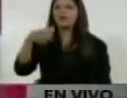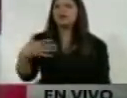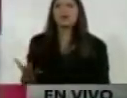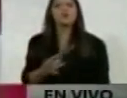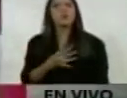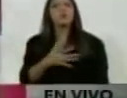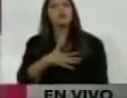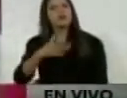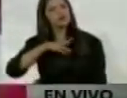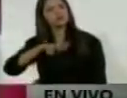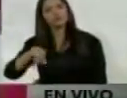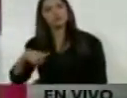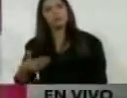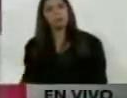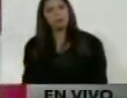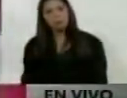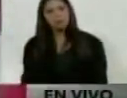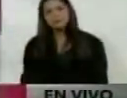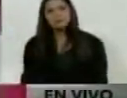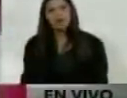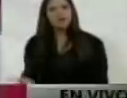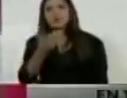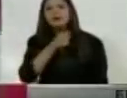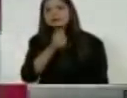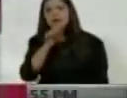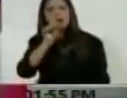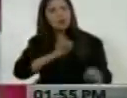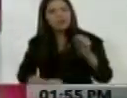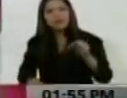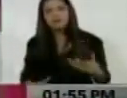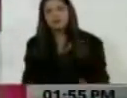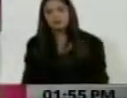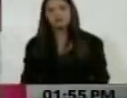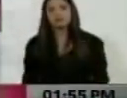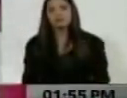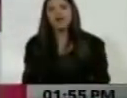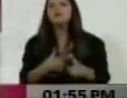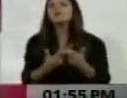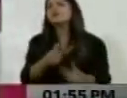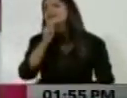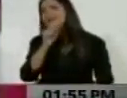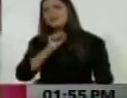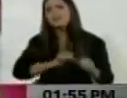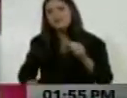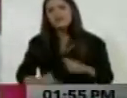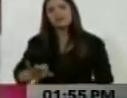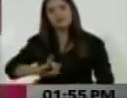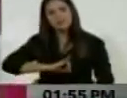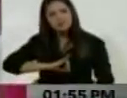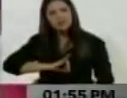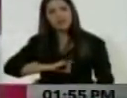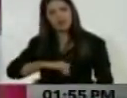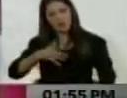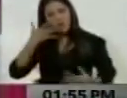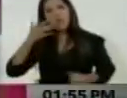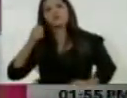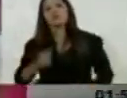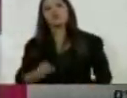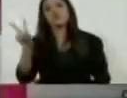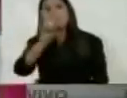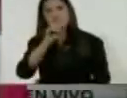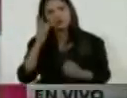nosotros? Si los héroes no tienen quien los defienda, entonces ¿quién defiende la identidad y el orgullo de ser